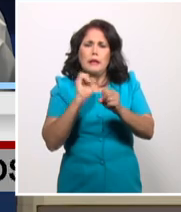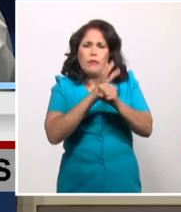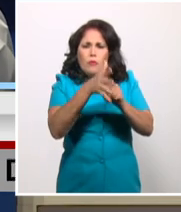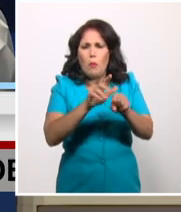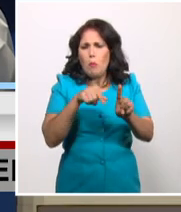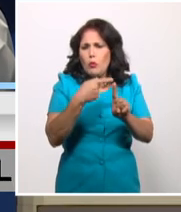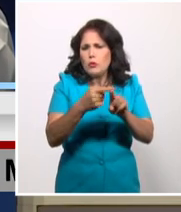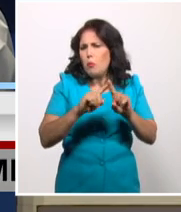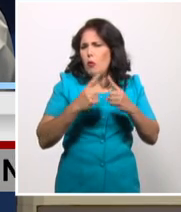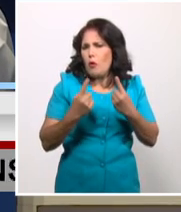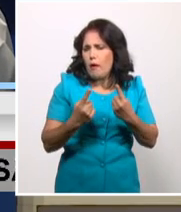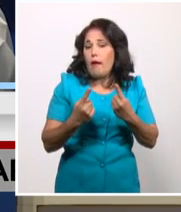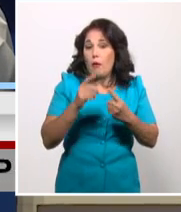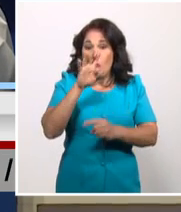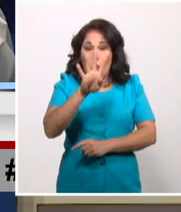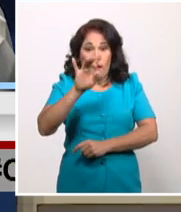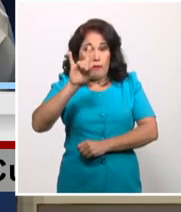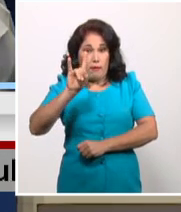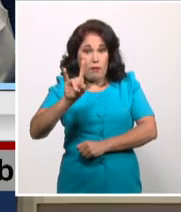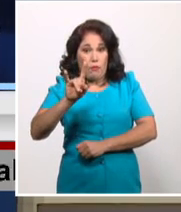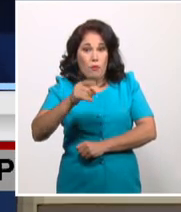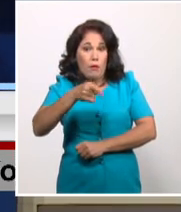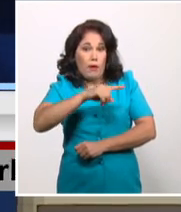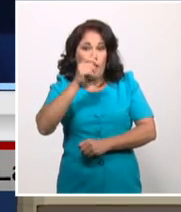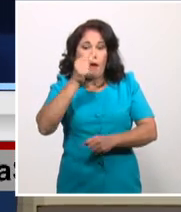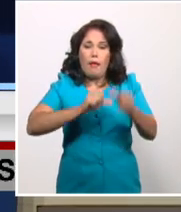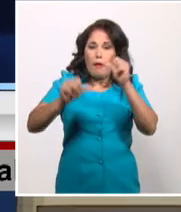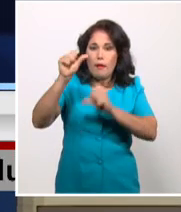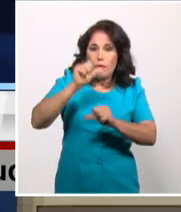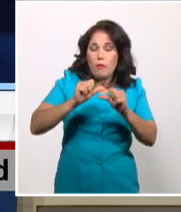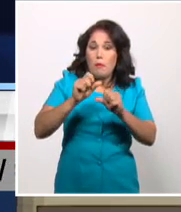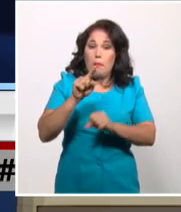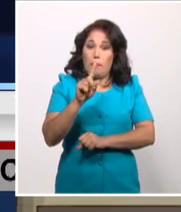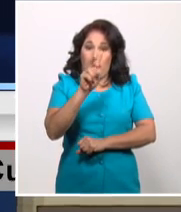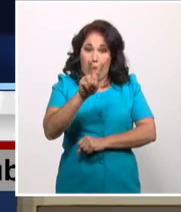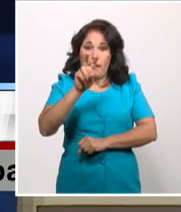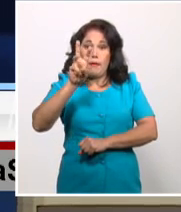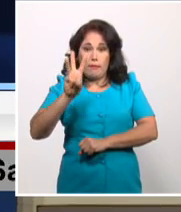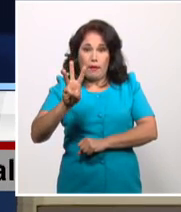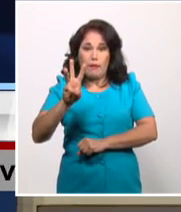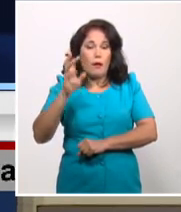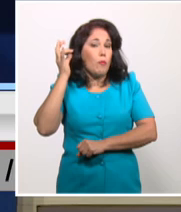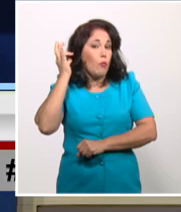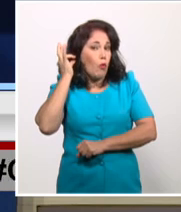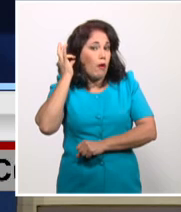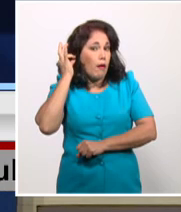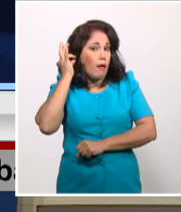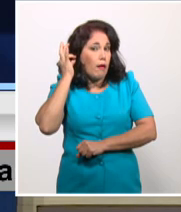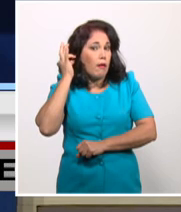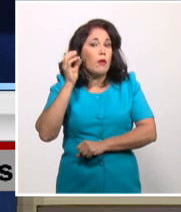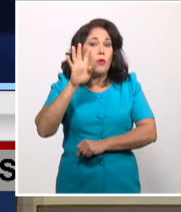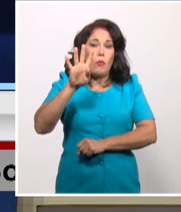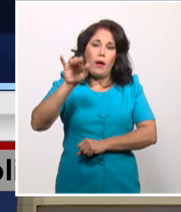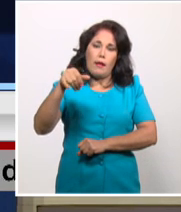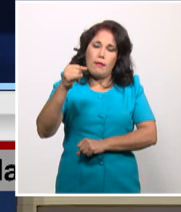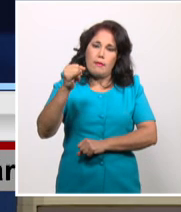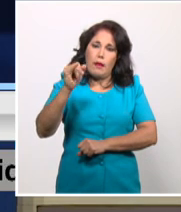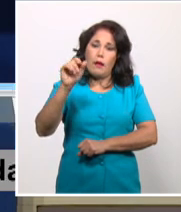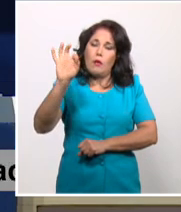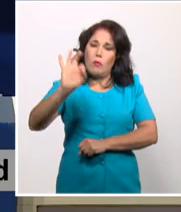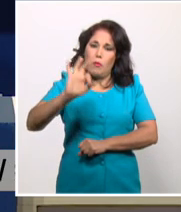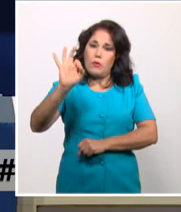De los 49 casos diagnosticados, 23 fueron femeninos, el